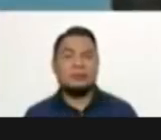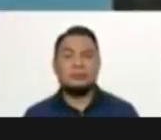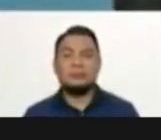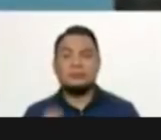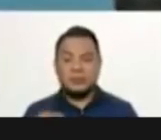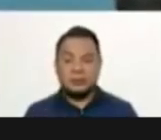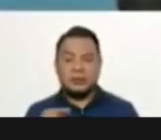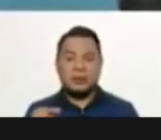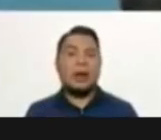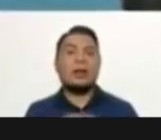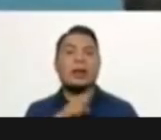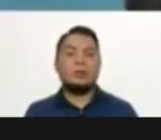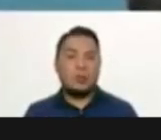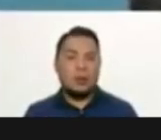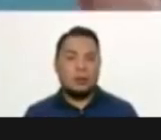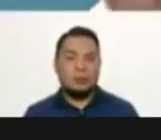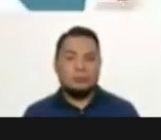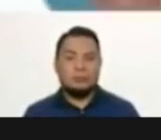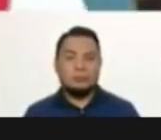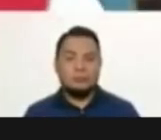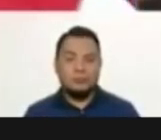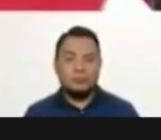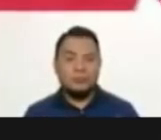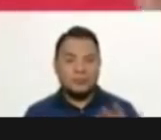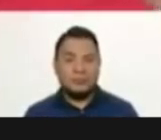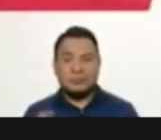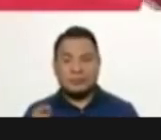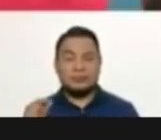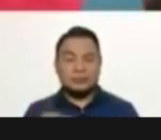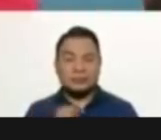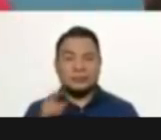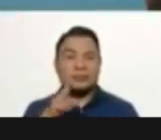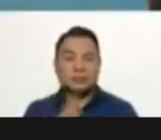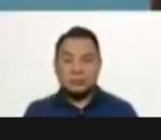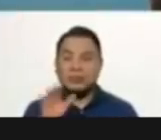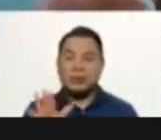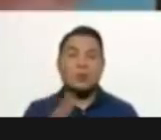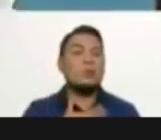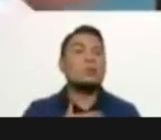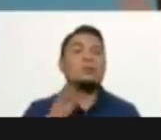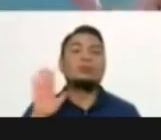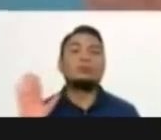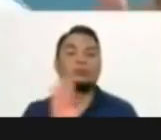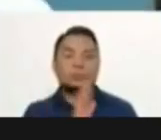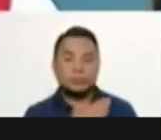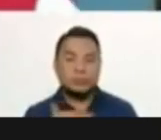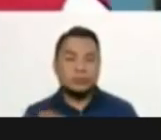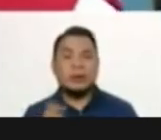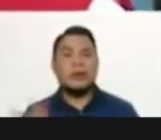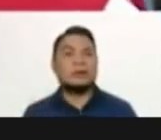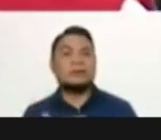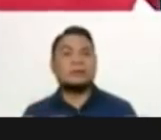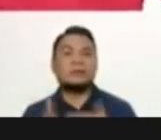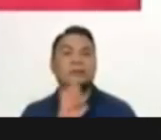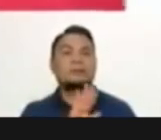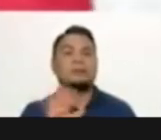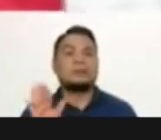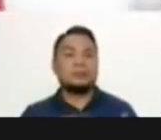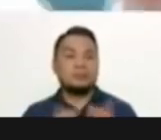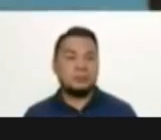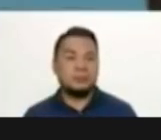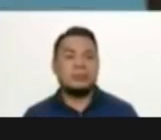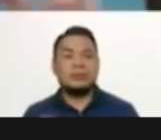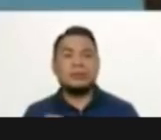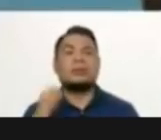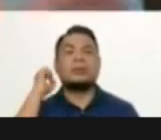Con el gas natural. El gas natural es nuestro, está al servicio del pueblo y es